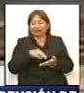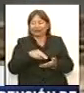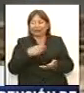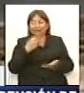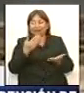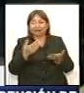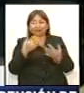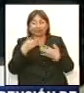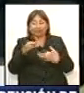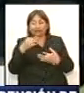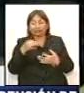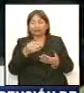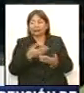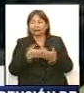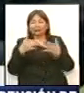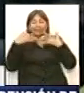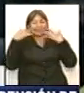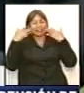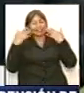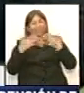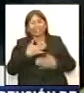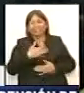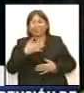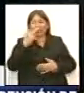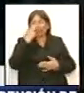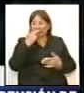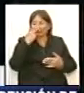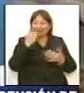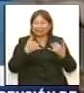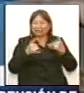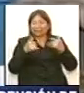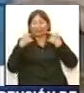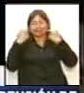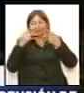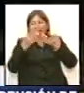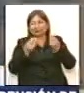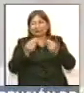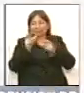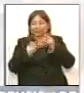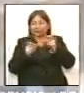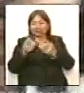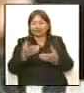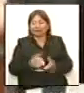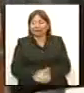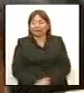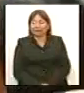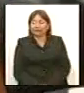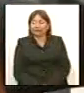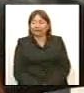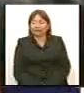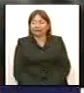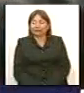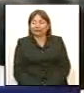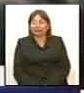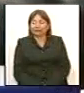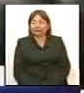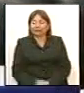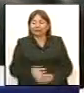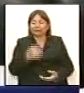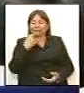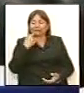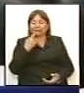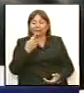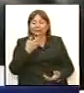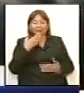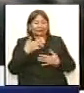donde encandiló y alegró con sus divertidas ocurrencias al público peruano. Agradecerle, Francisco, este gesto